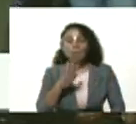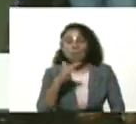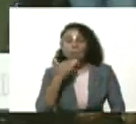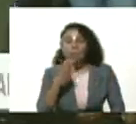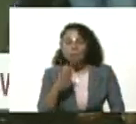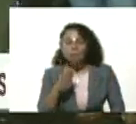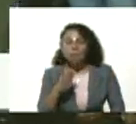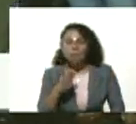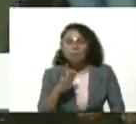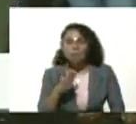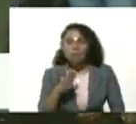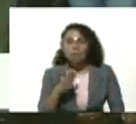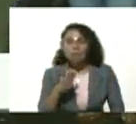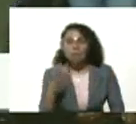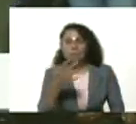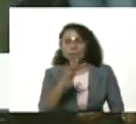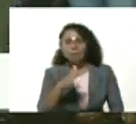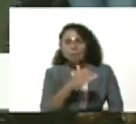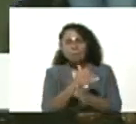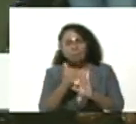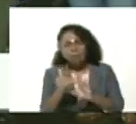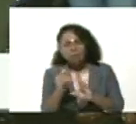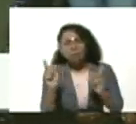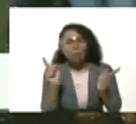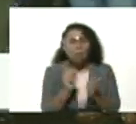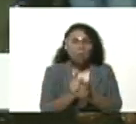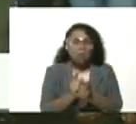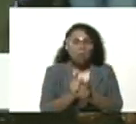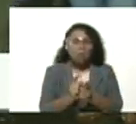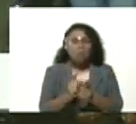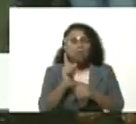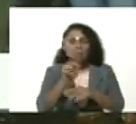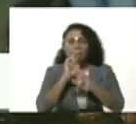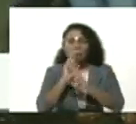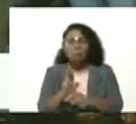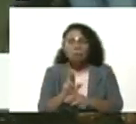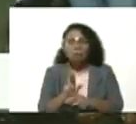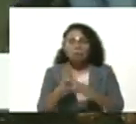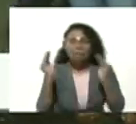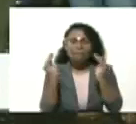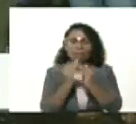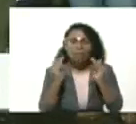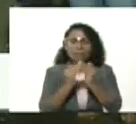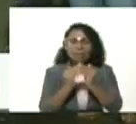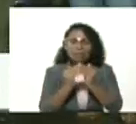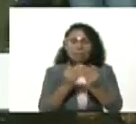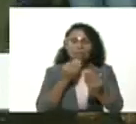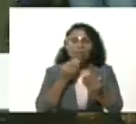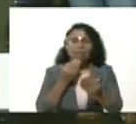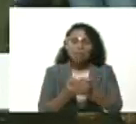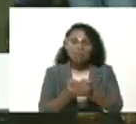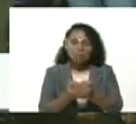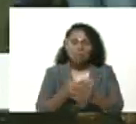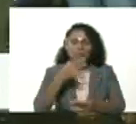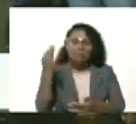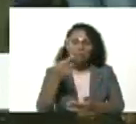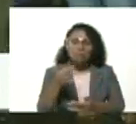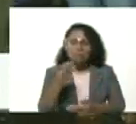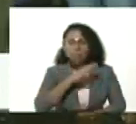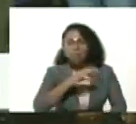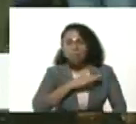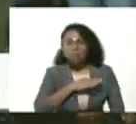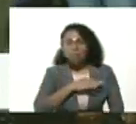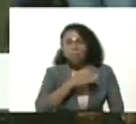pronto, a mediano plazo, a corto plazo, su respuesta habitacional. Y gracias de verdad, señor